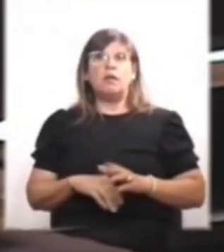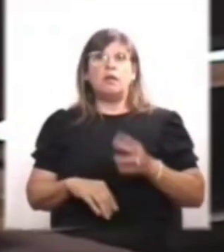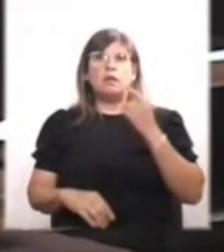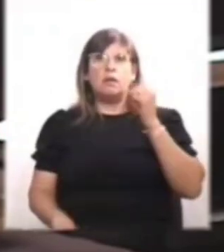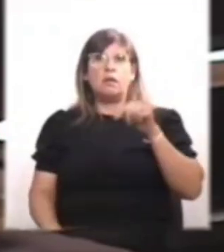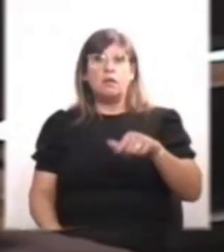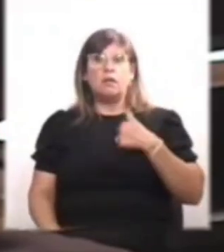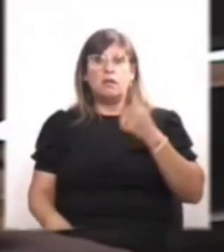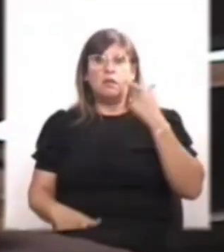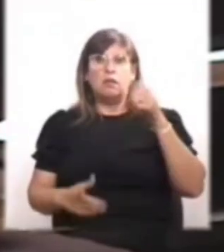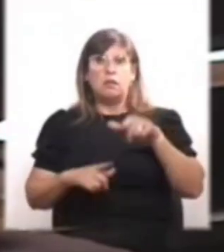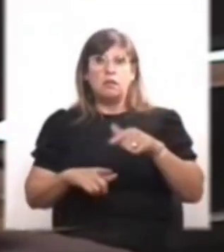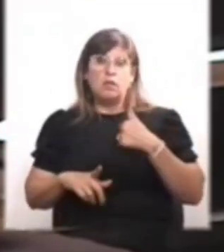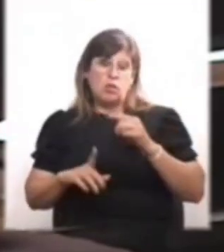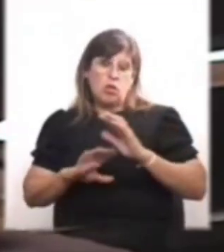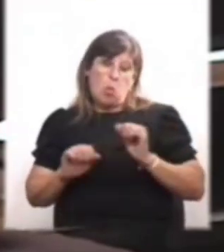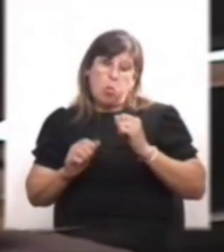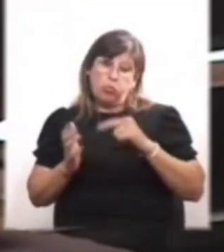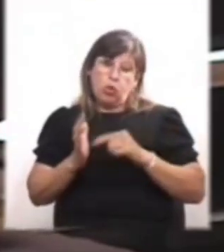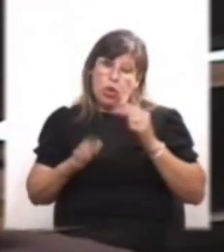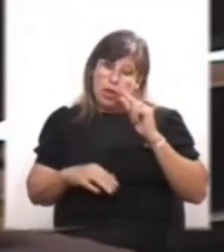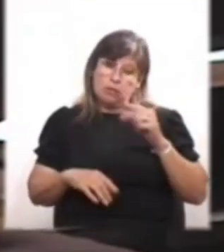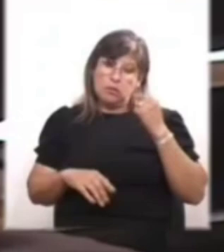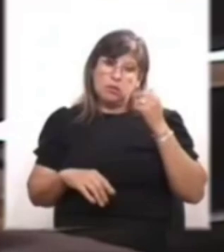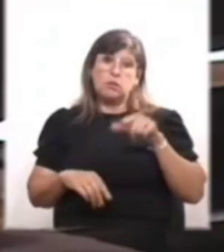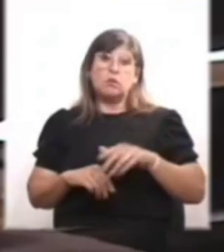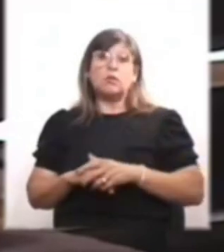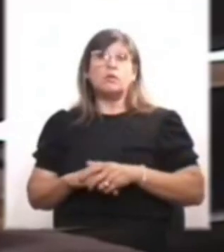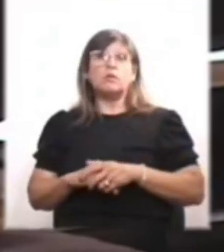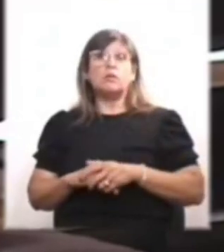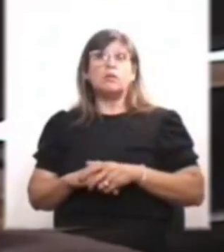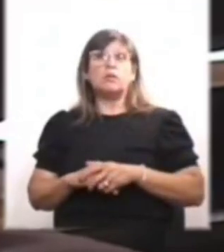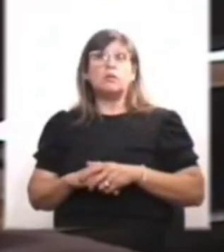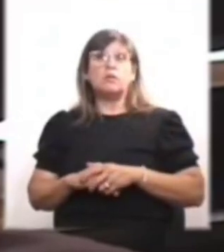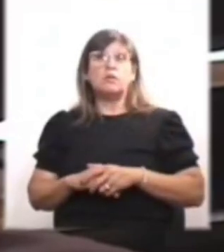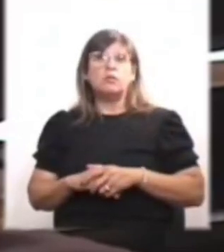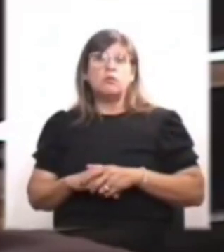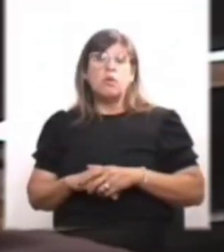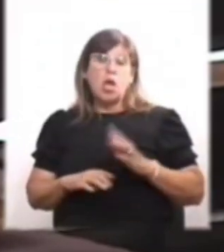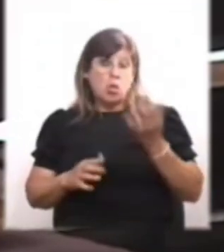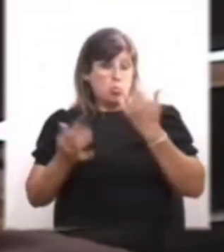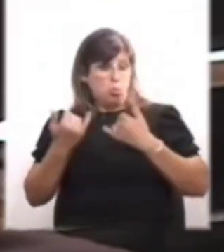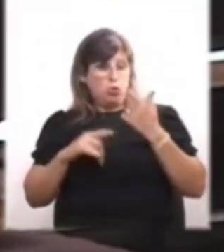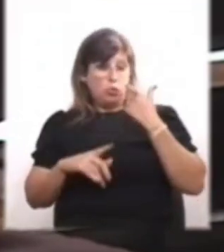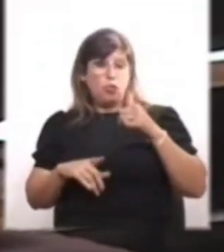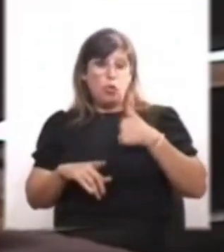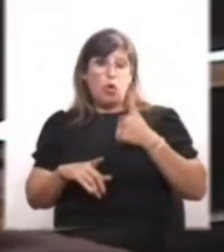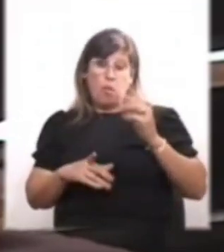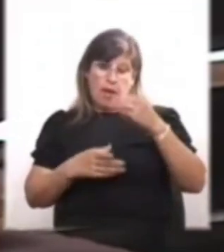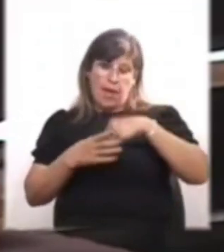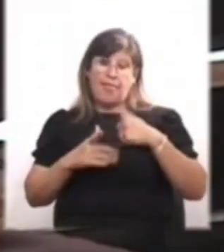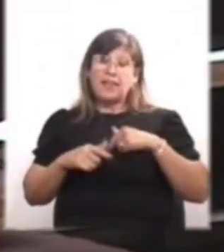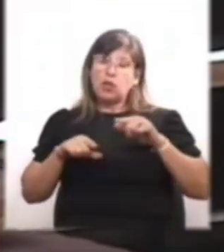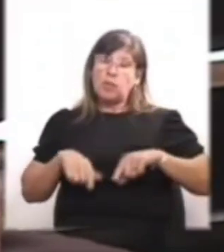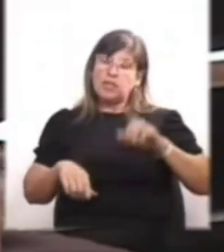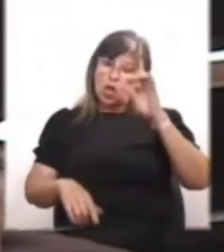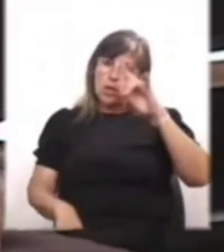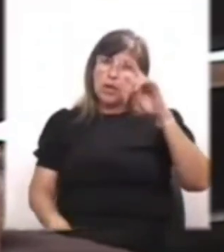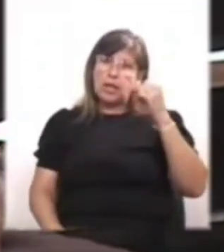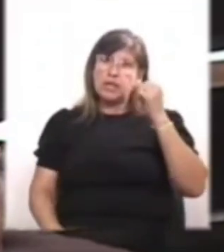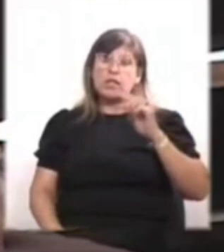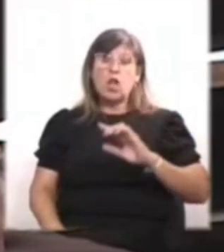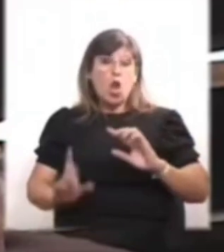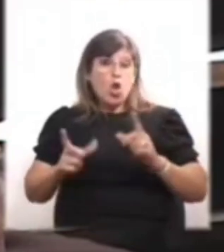texto expreso, sino que ellos lo ven desde el punto de vista del funcionamiento. Nos informan que dentro del Ministerio de Ganadería